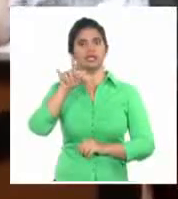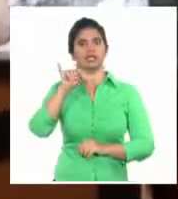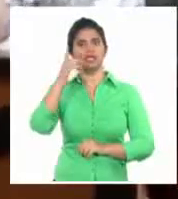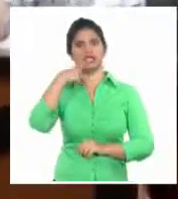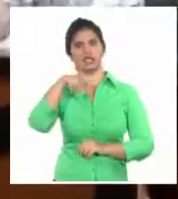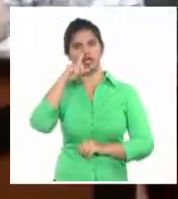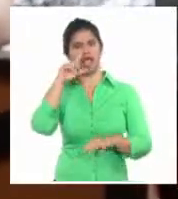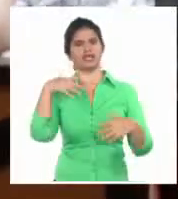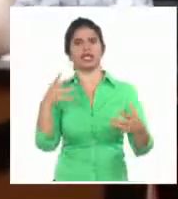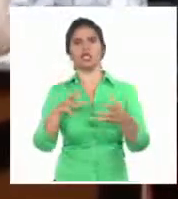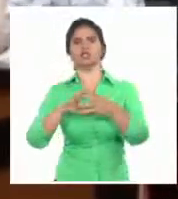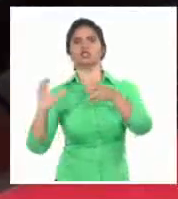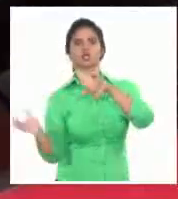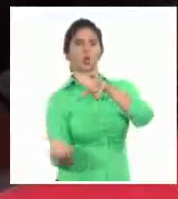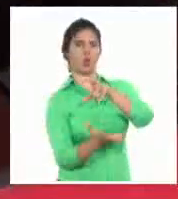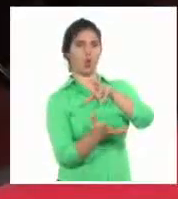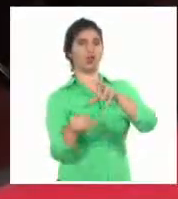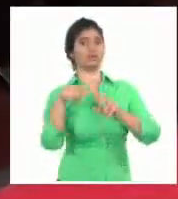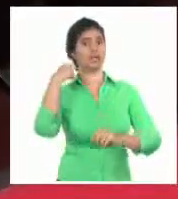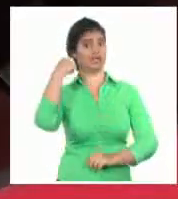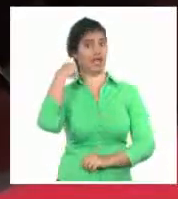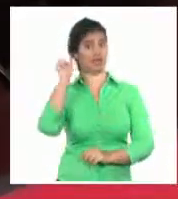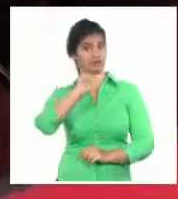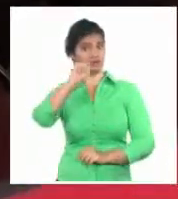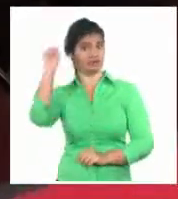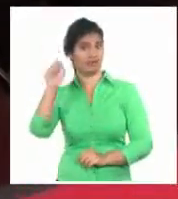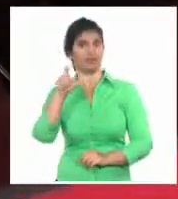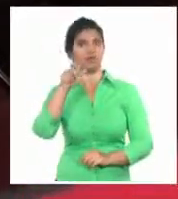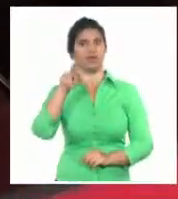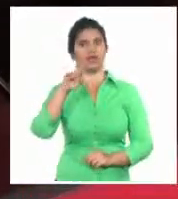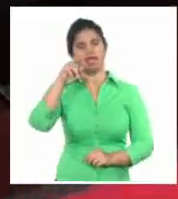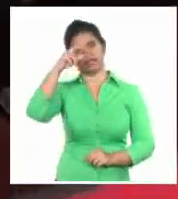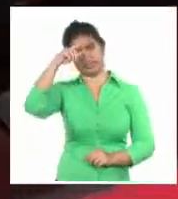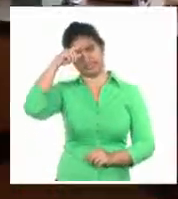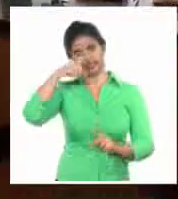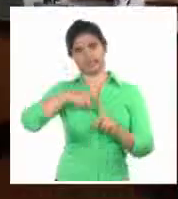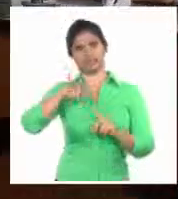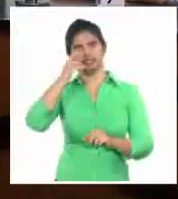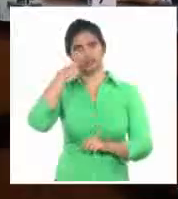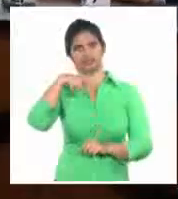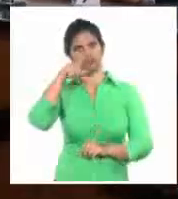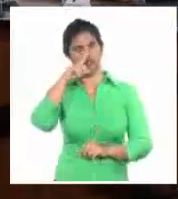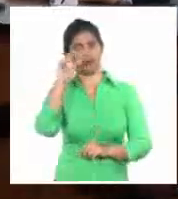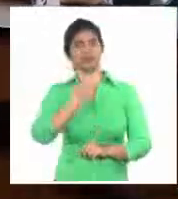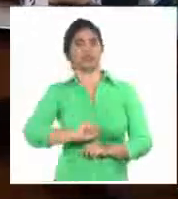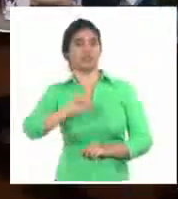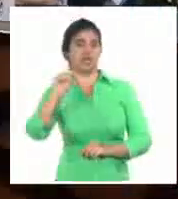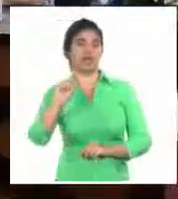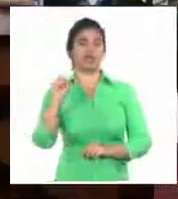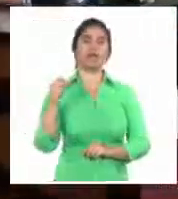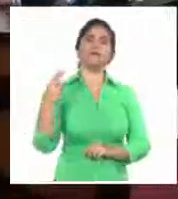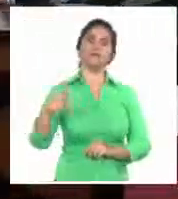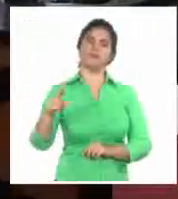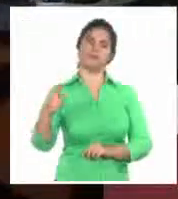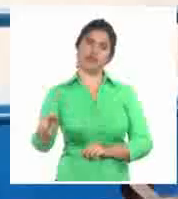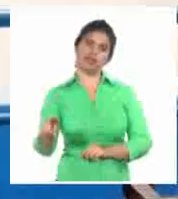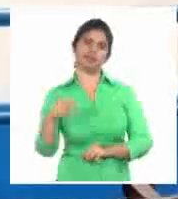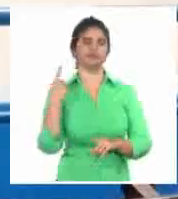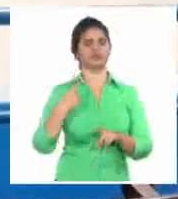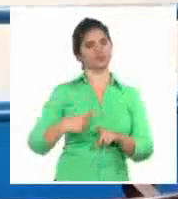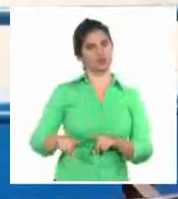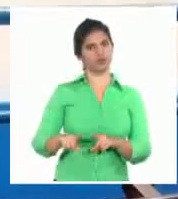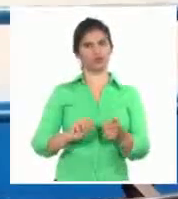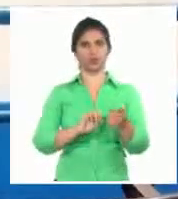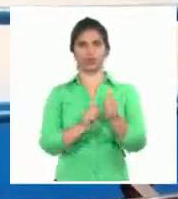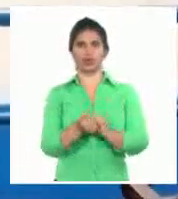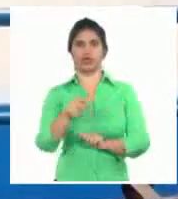El atleta novato del año resultó Cristian Abreu Ferrer, de pelota vasca, con su medalla de plata en los Juegos Panamericanos. Y el atleta en contrato